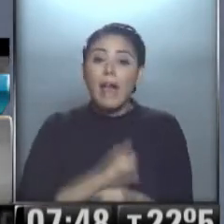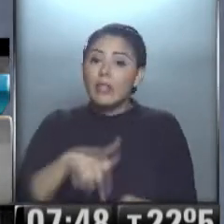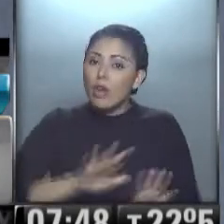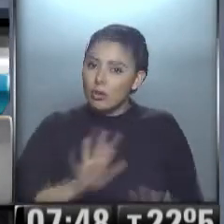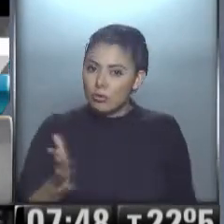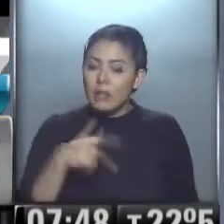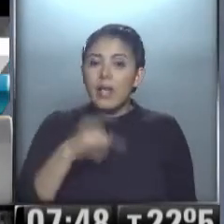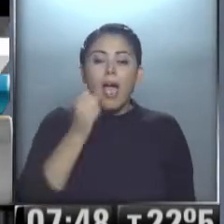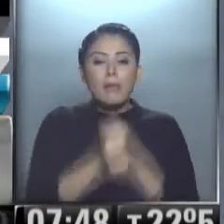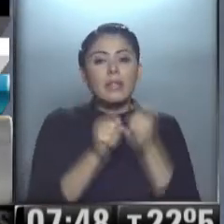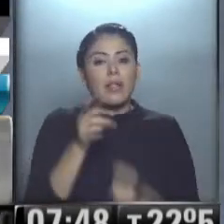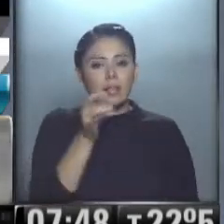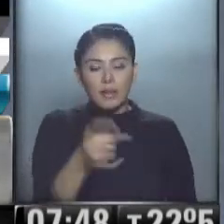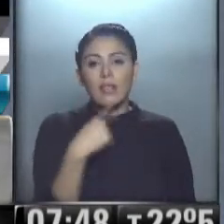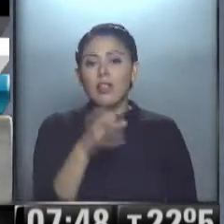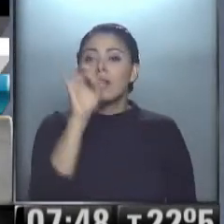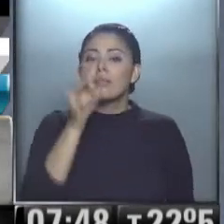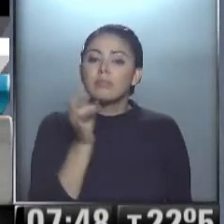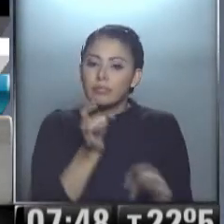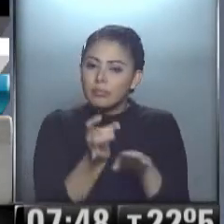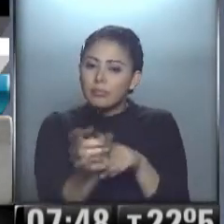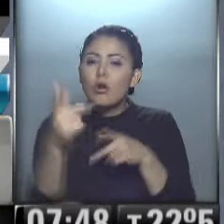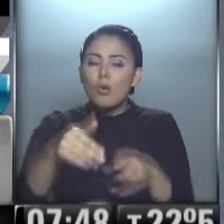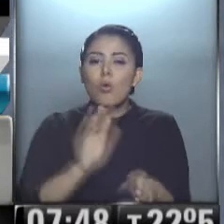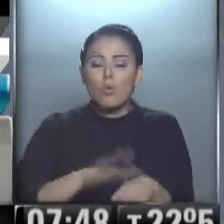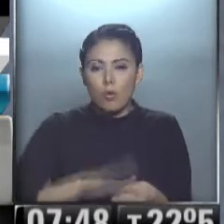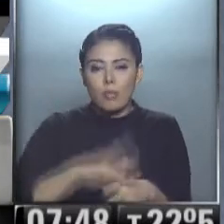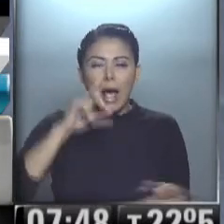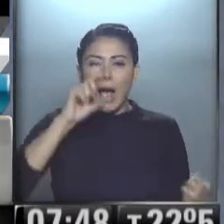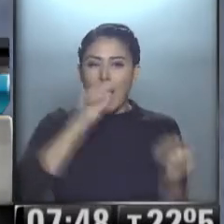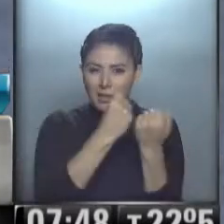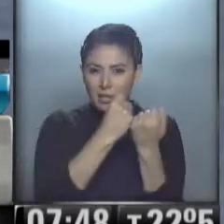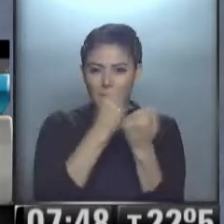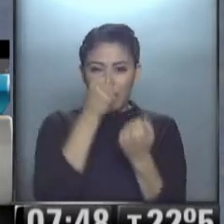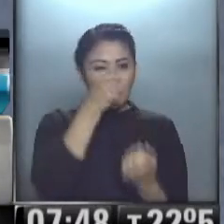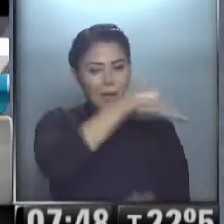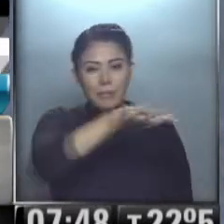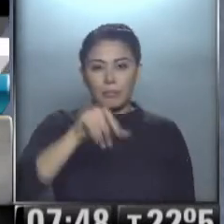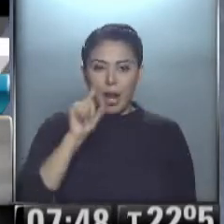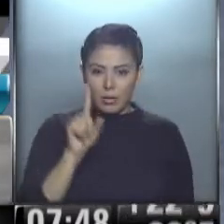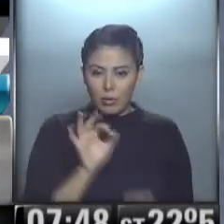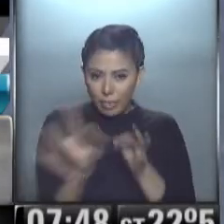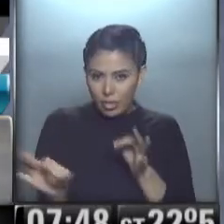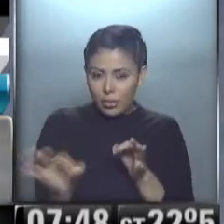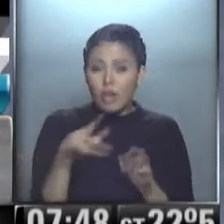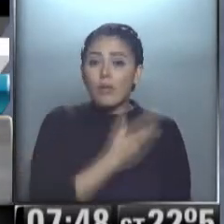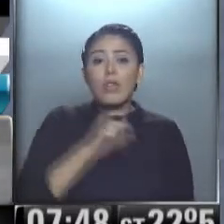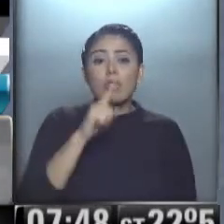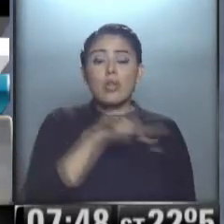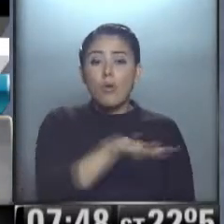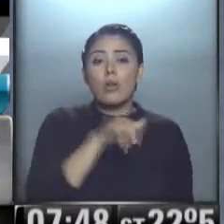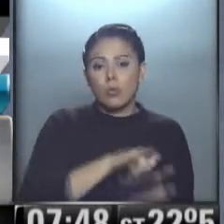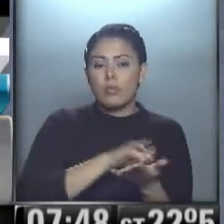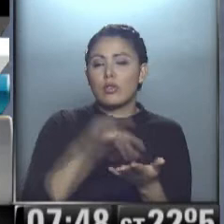empresa de ferrocarriles solo indicó que la circulación estaba interrumpida por el accidente ocurrido en el barrio del Bronx. El gobernador de Nueva York, Andrew